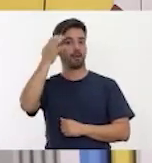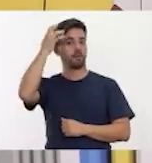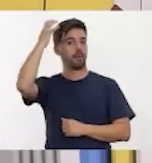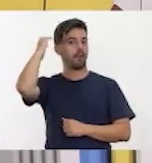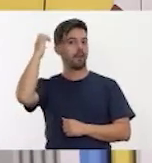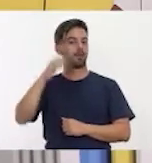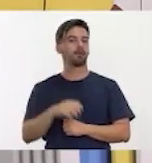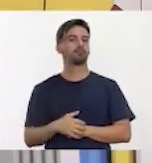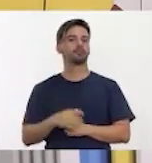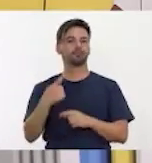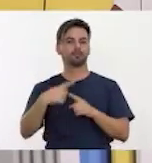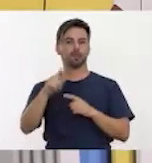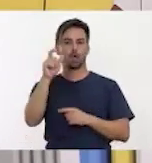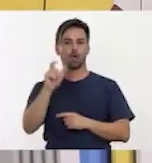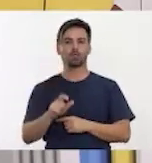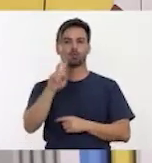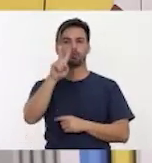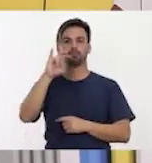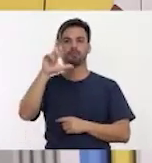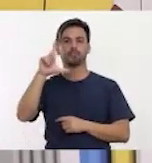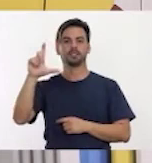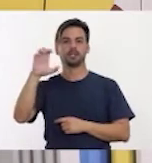este periodo.